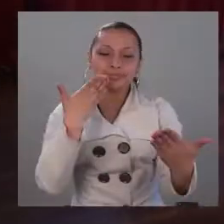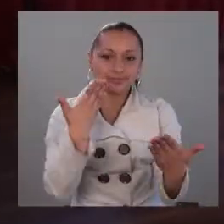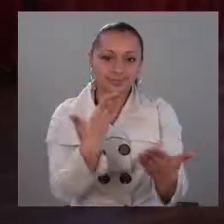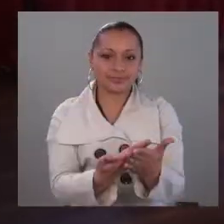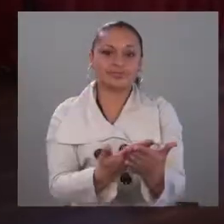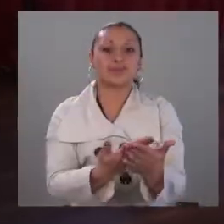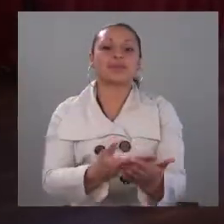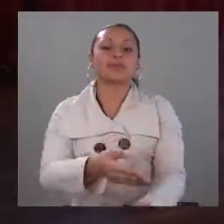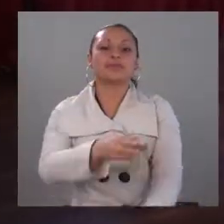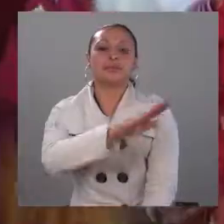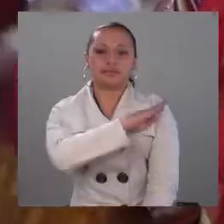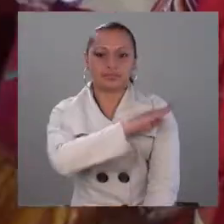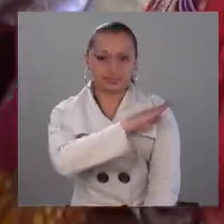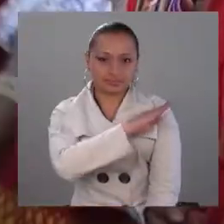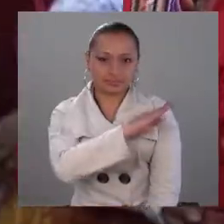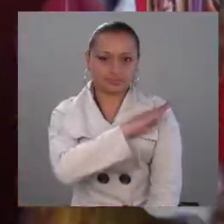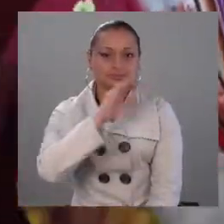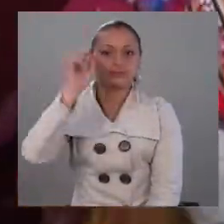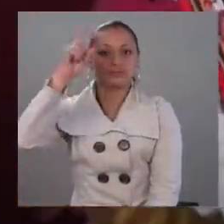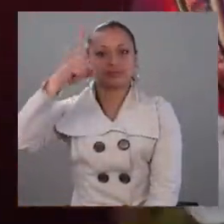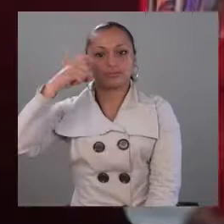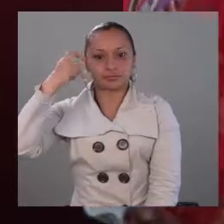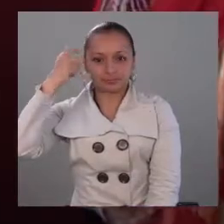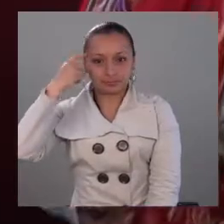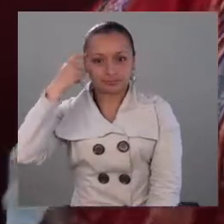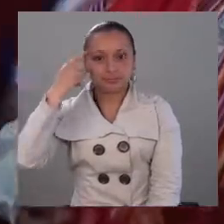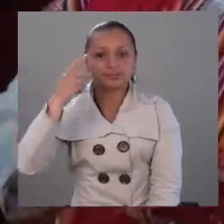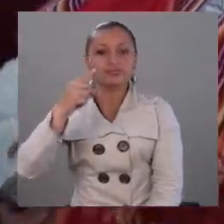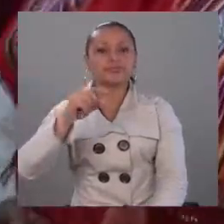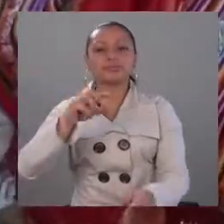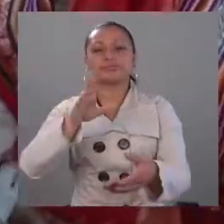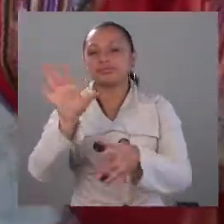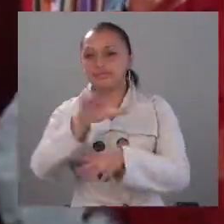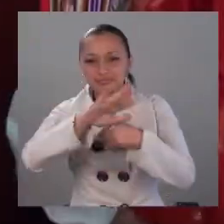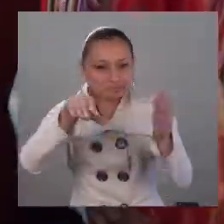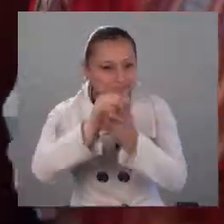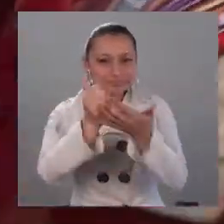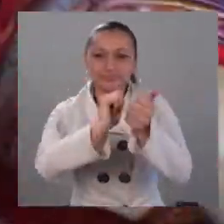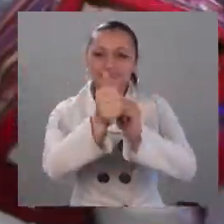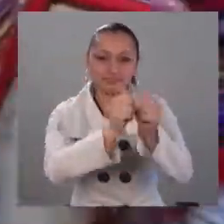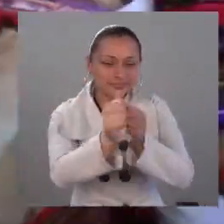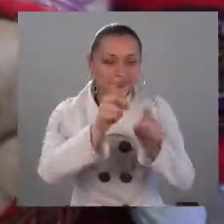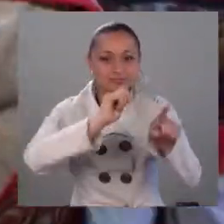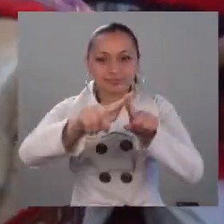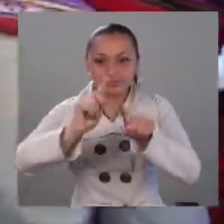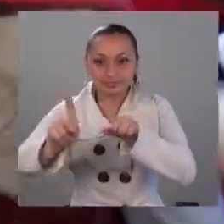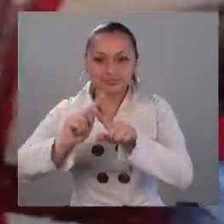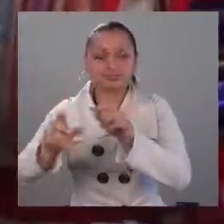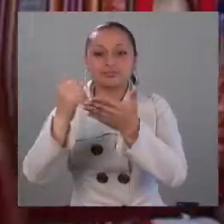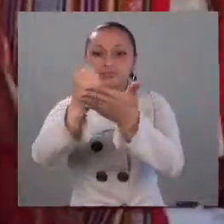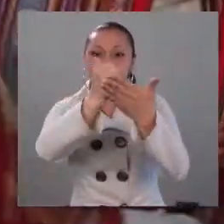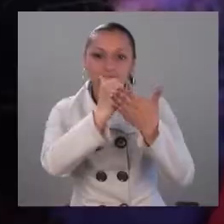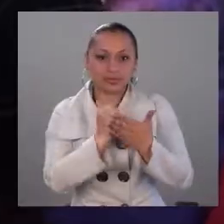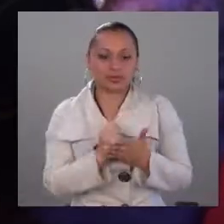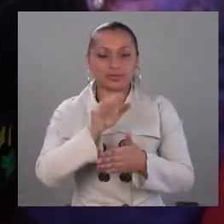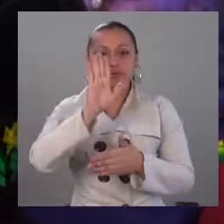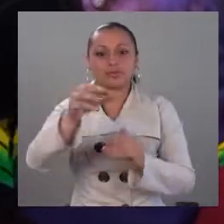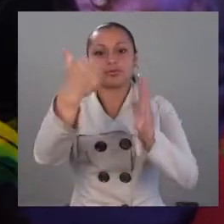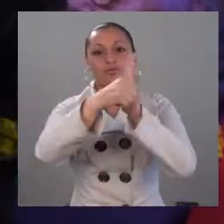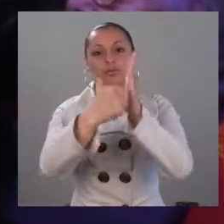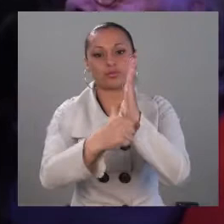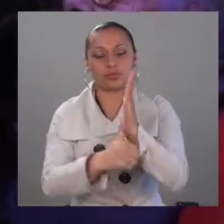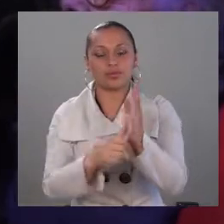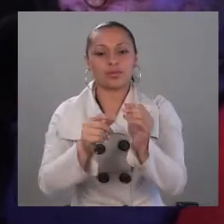Gracias a la alcaldía y a la gobernación, con deportes y todas las entidades que han aportado para que